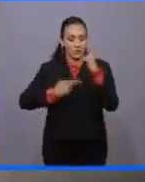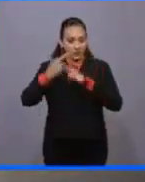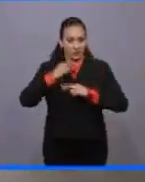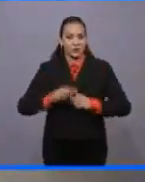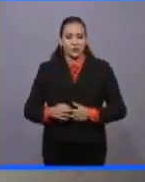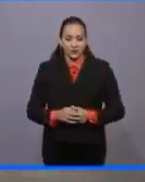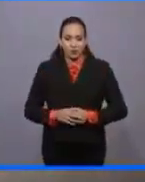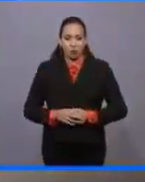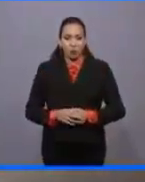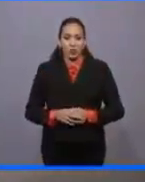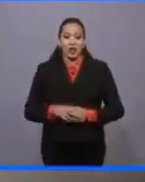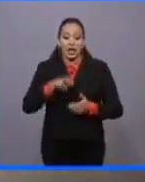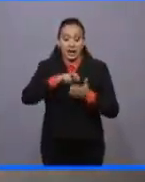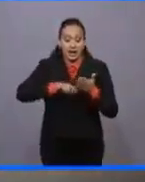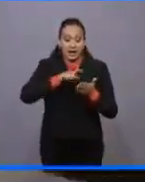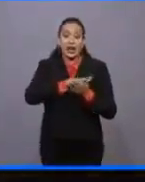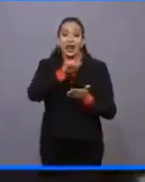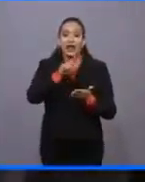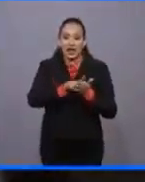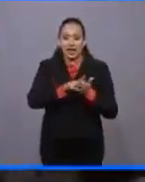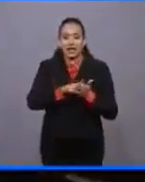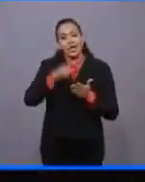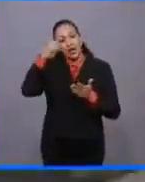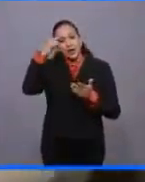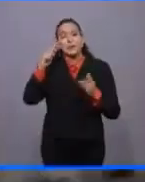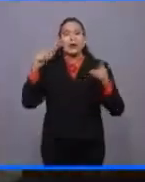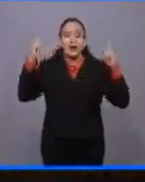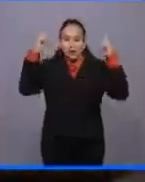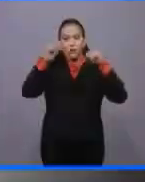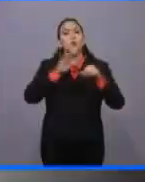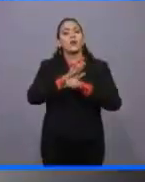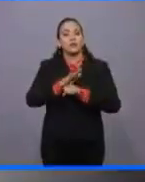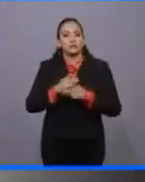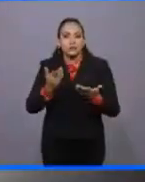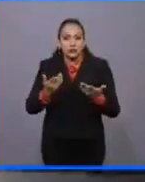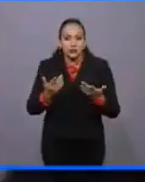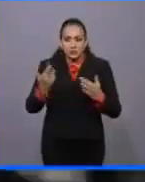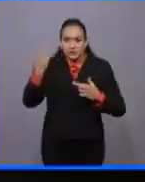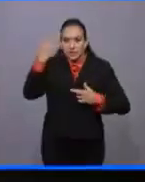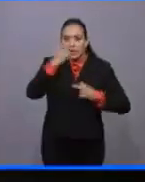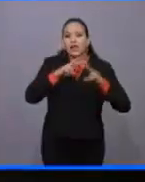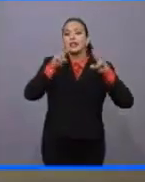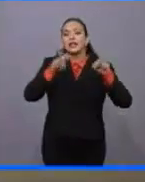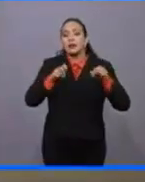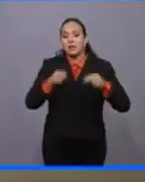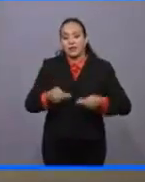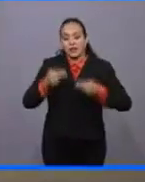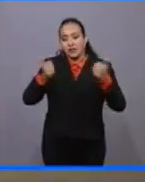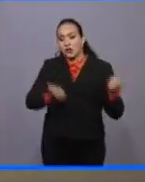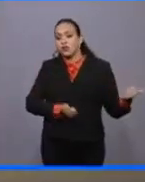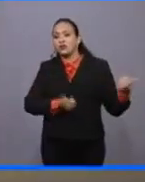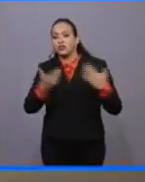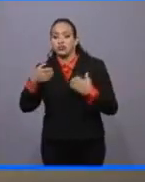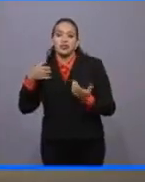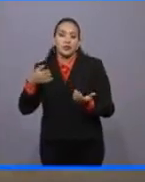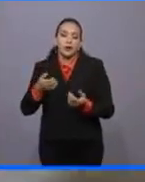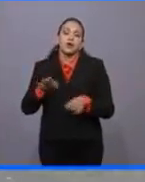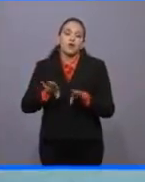Regresar. Reforma a la ley aduanera busca inhibir prácticas ilegales en materia de comercio exterior.